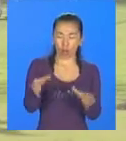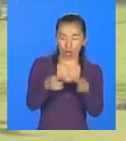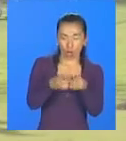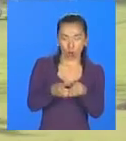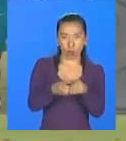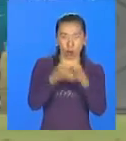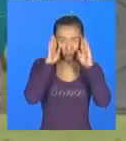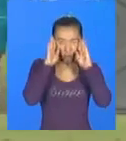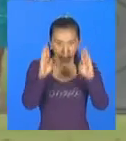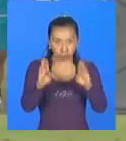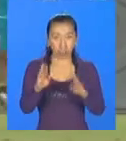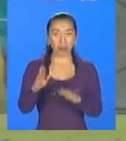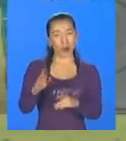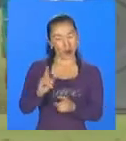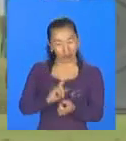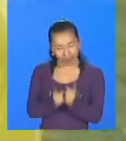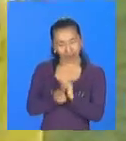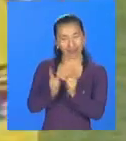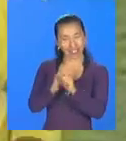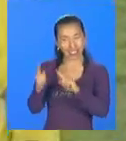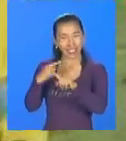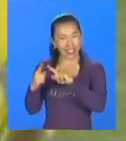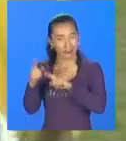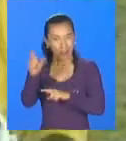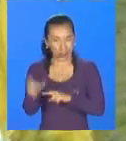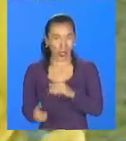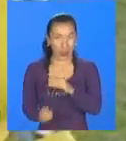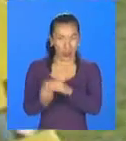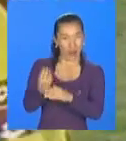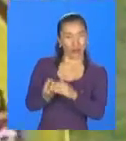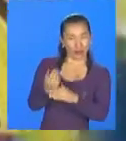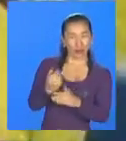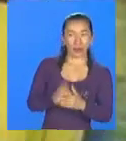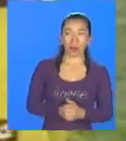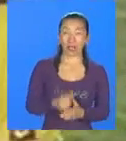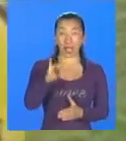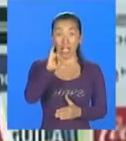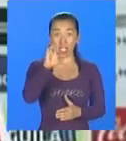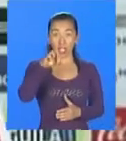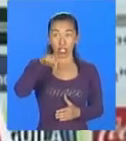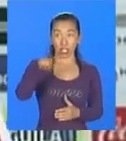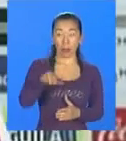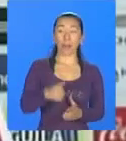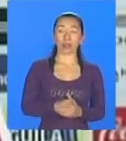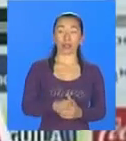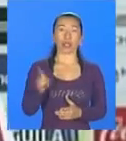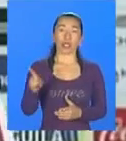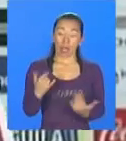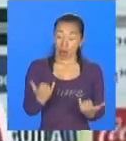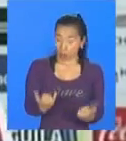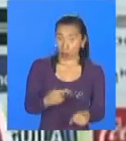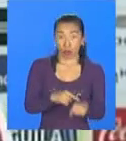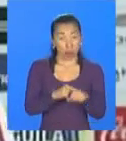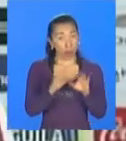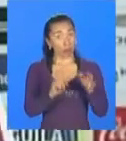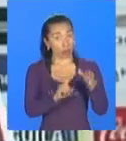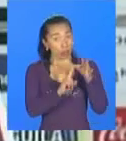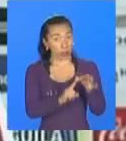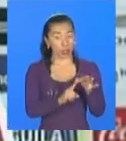proceso de renovación tras el legado de jugadores como mario alberto yepes creo que es el momento de nosotros es el momento de responderle a